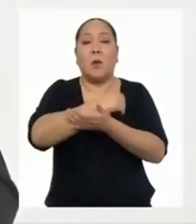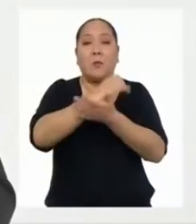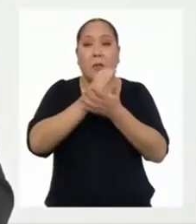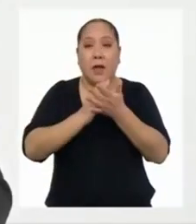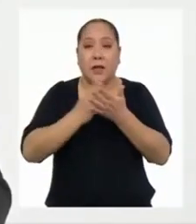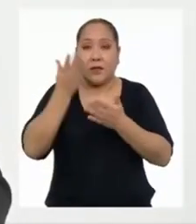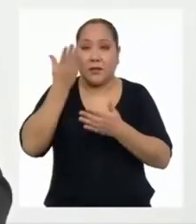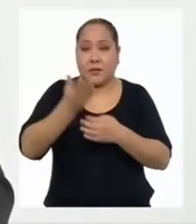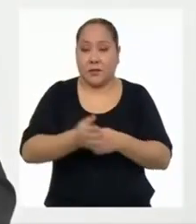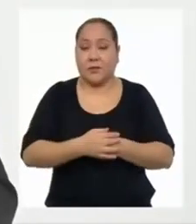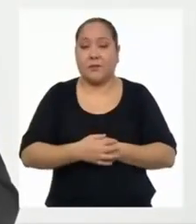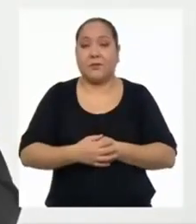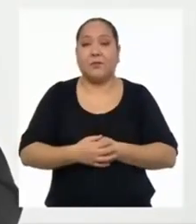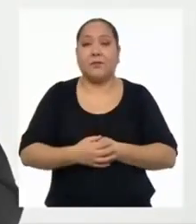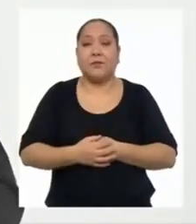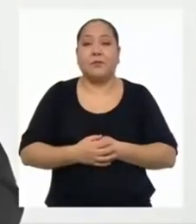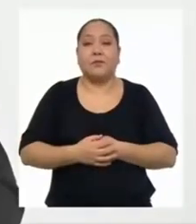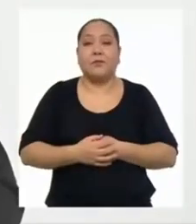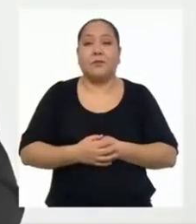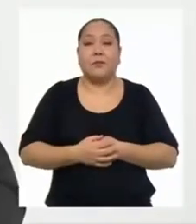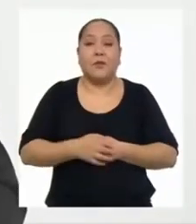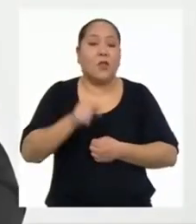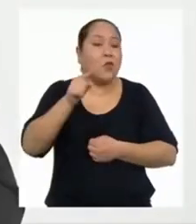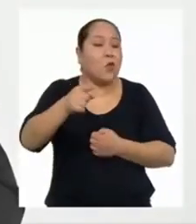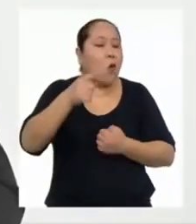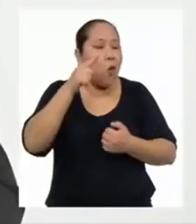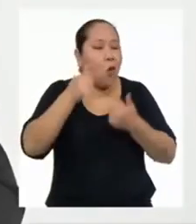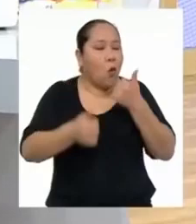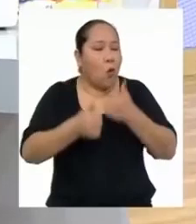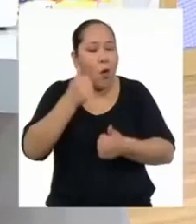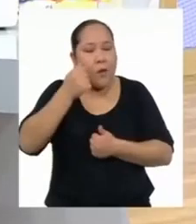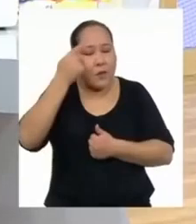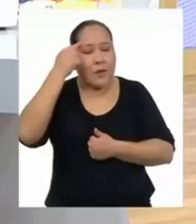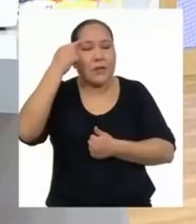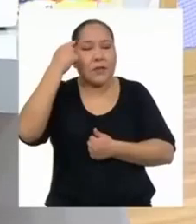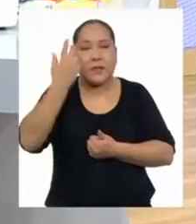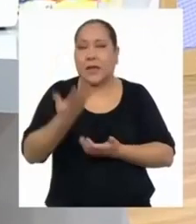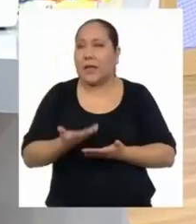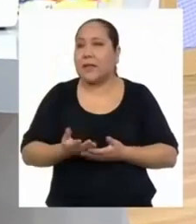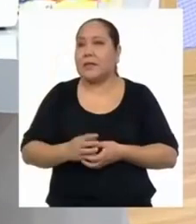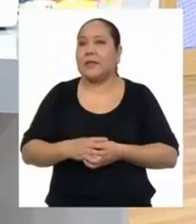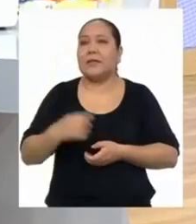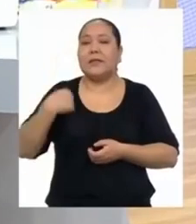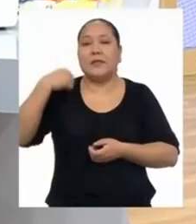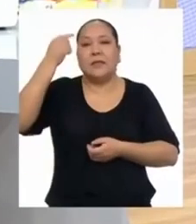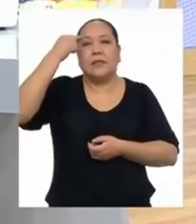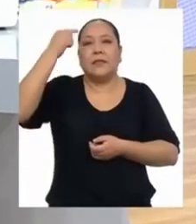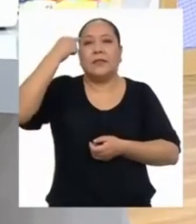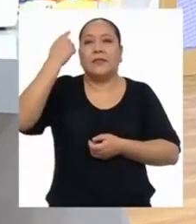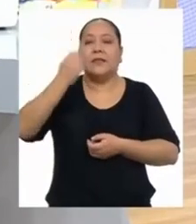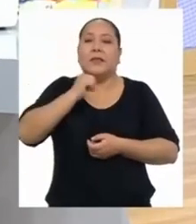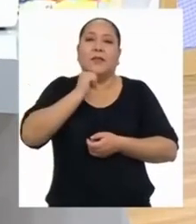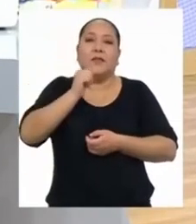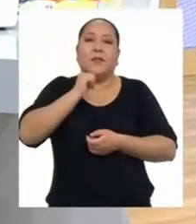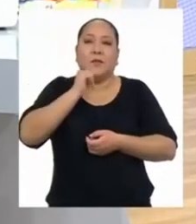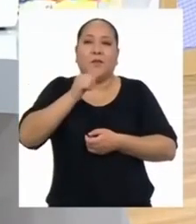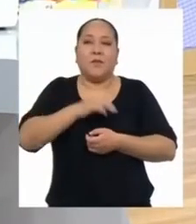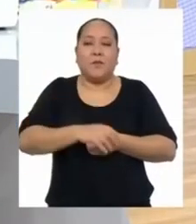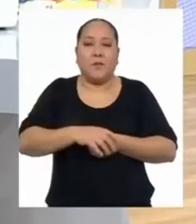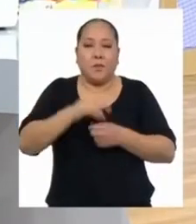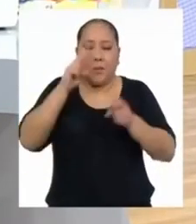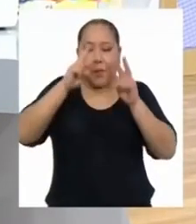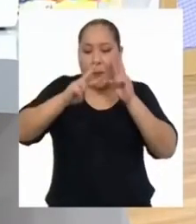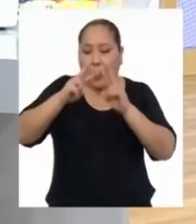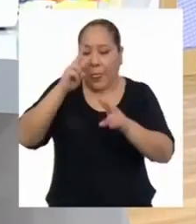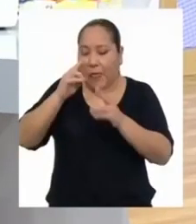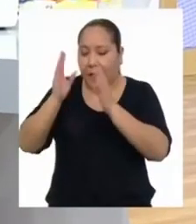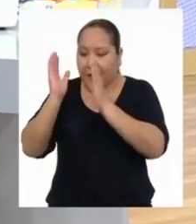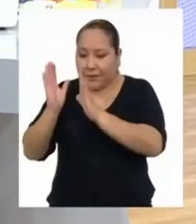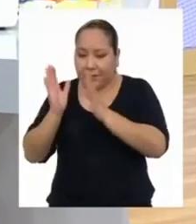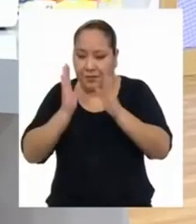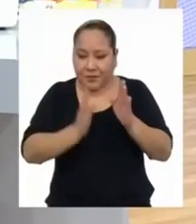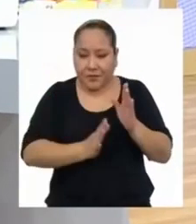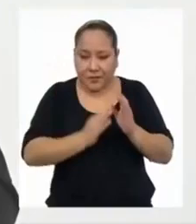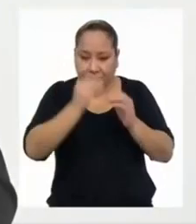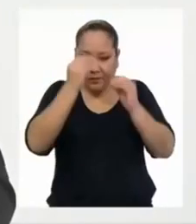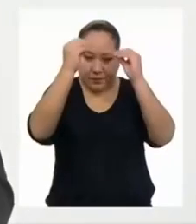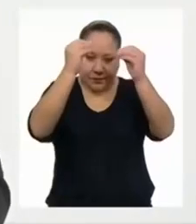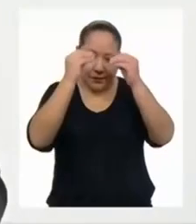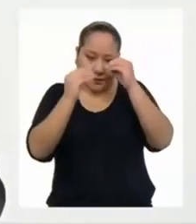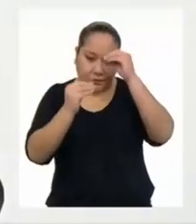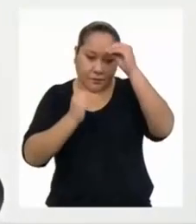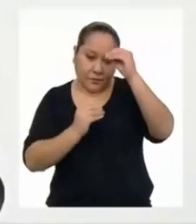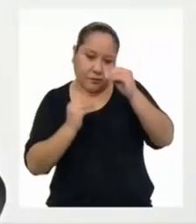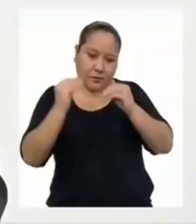planificación. ¿Cuál crees que será, Yanira? Creo que solo nos faltaría revisar el orden que van a seguir los hechos que vamos a